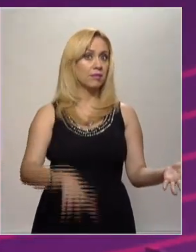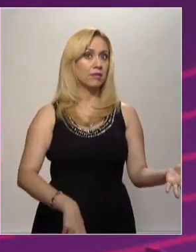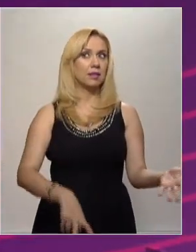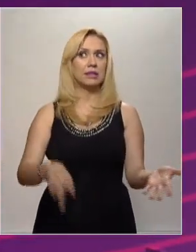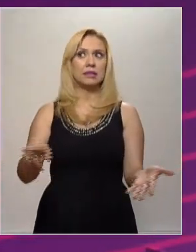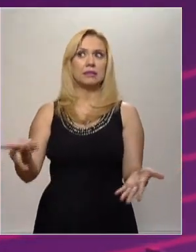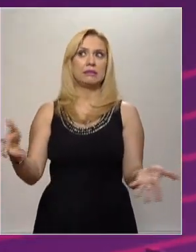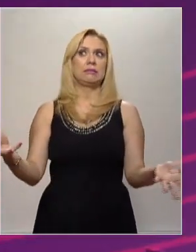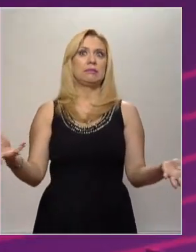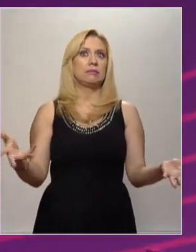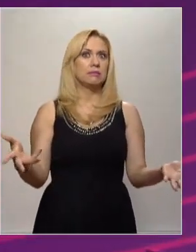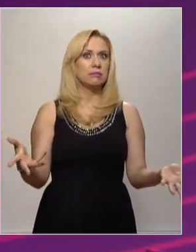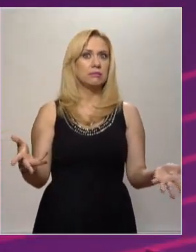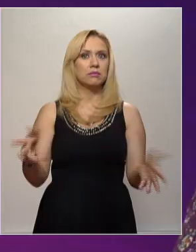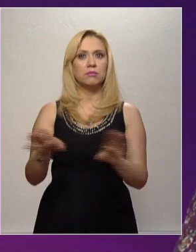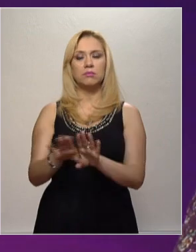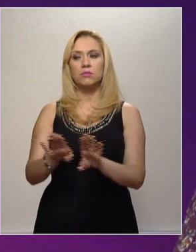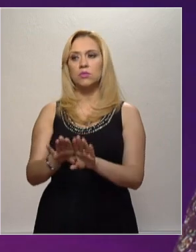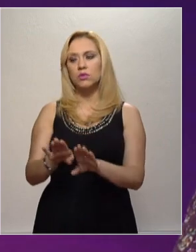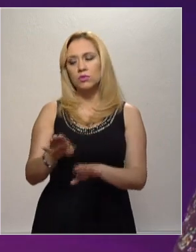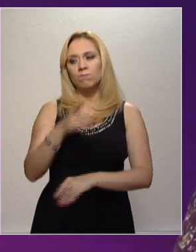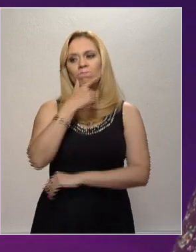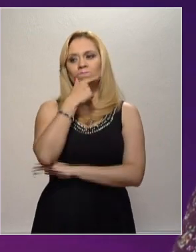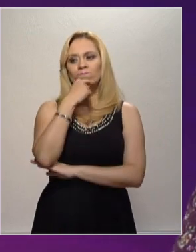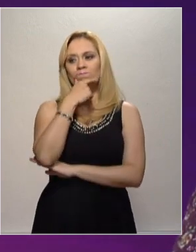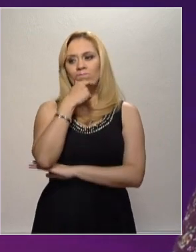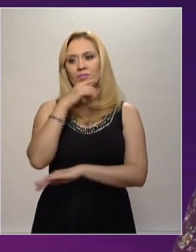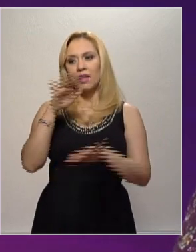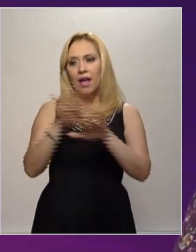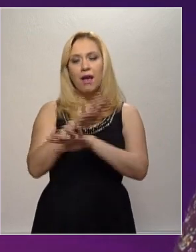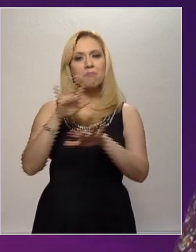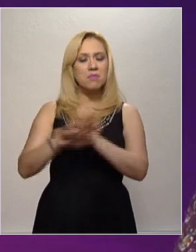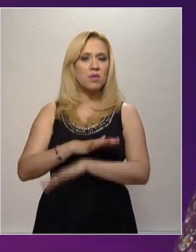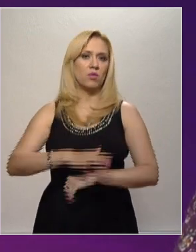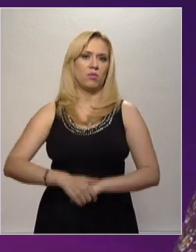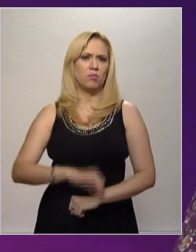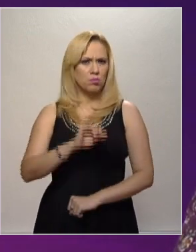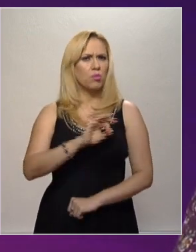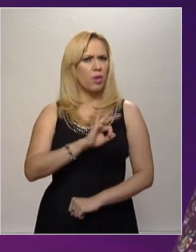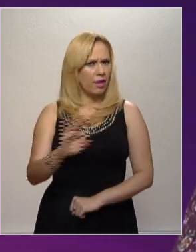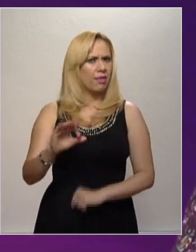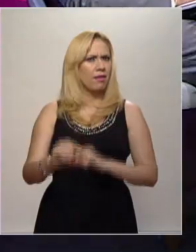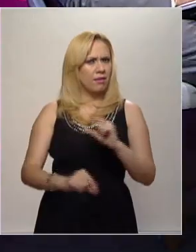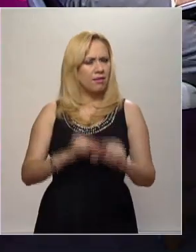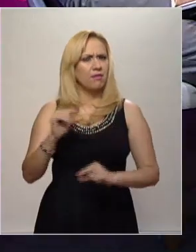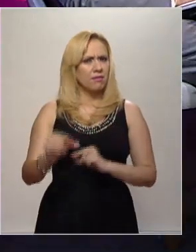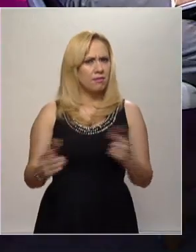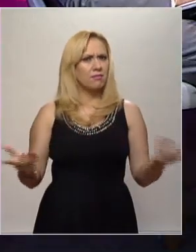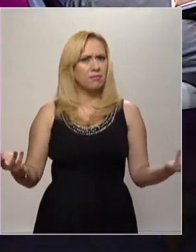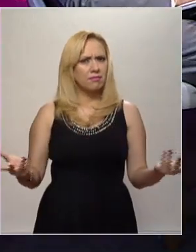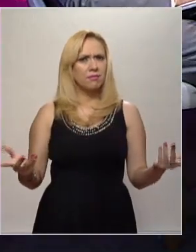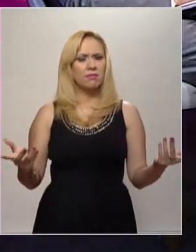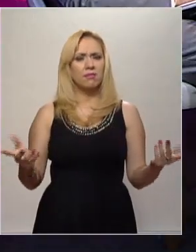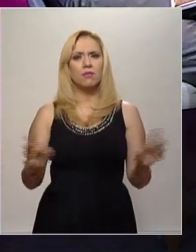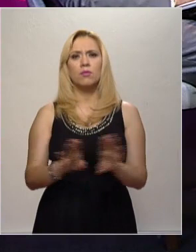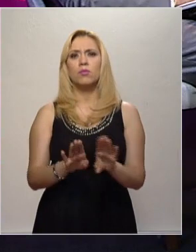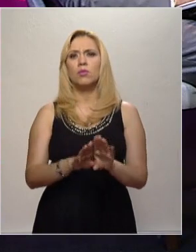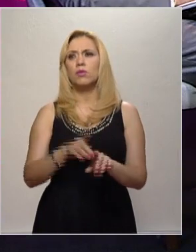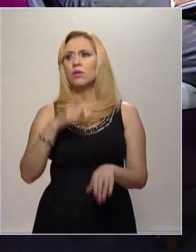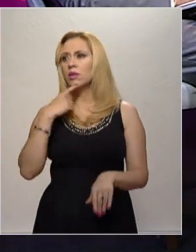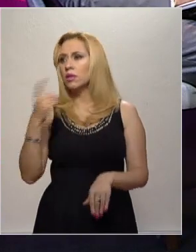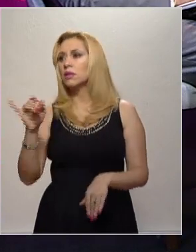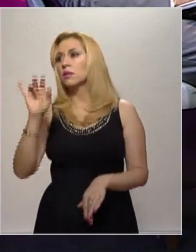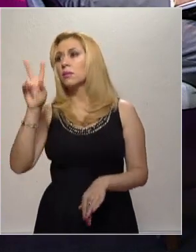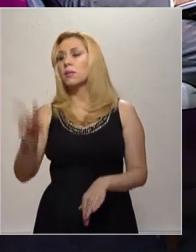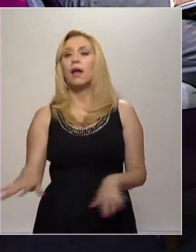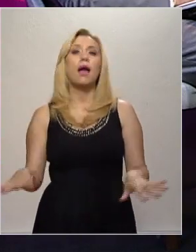performativas, y empezar a ver cómo las transformamos. Y eso sí se puede ir haciendo. Al sintetizar la intervención de Marcia, tú decías, claro,